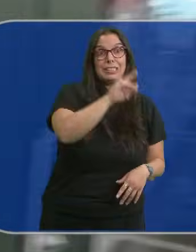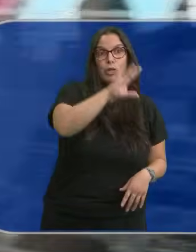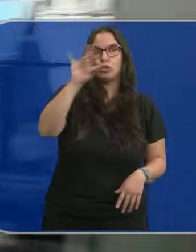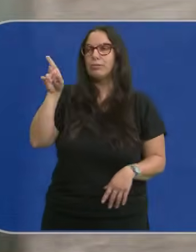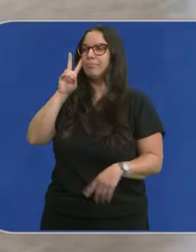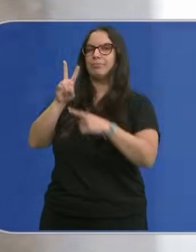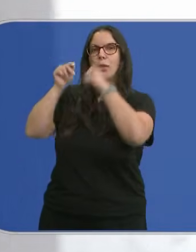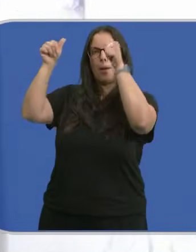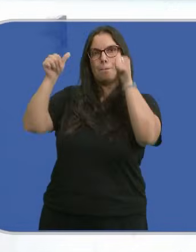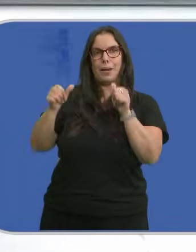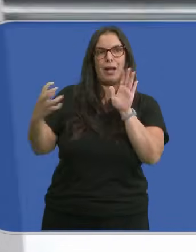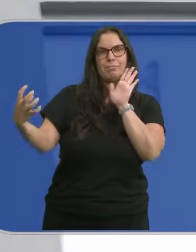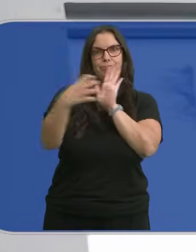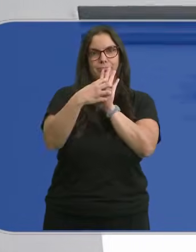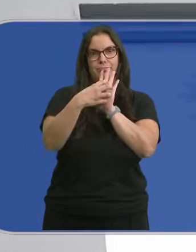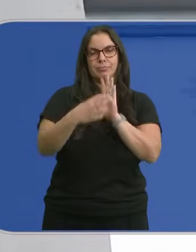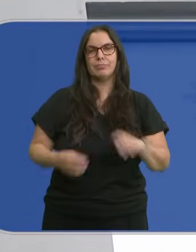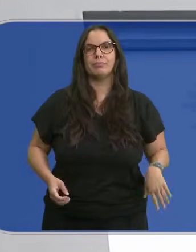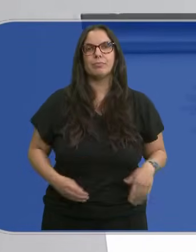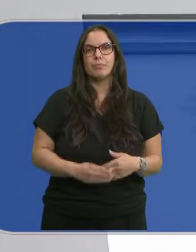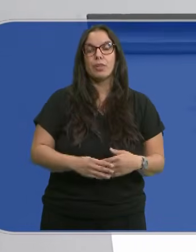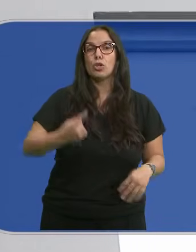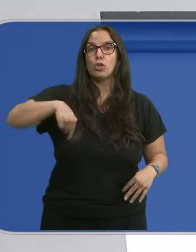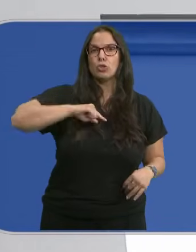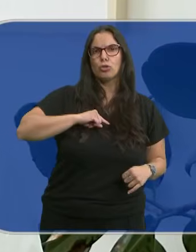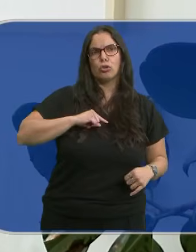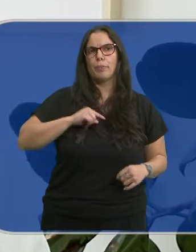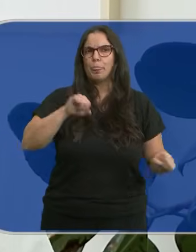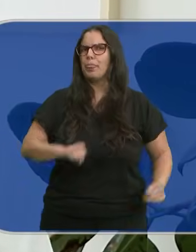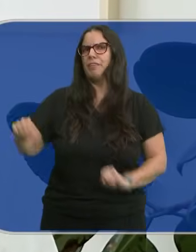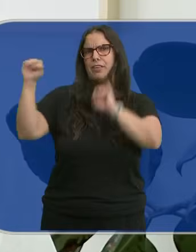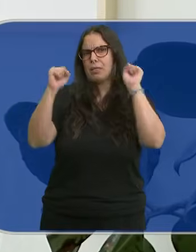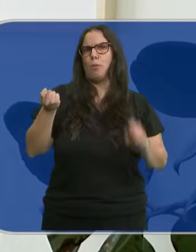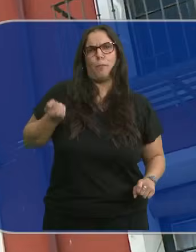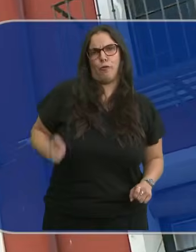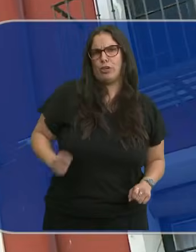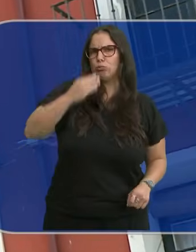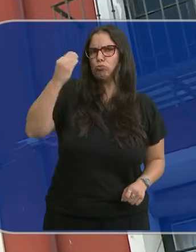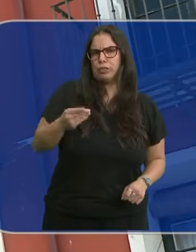una placa que lo identifique. Nosotros abogamos por la profesionalidad. Aquí ha habido mucho